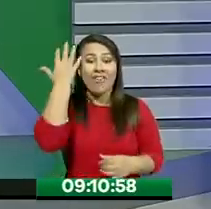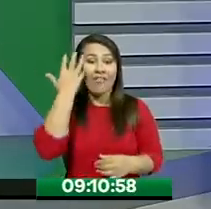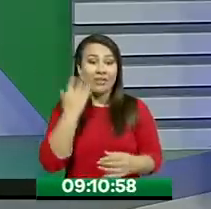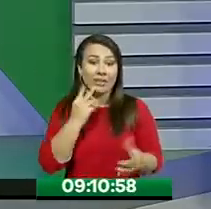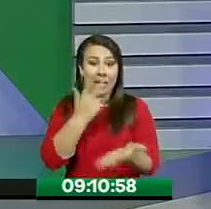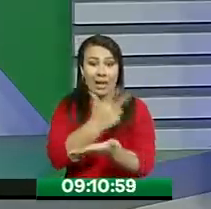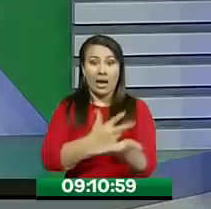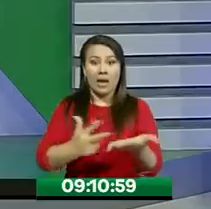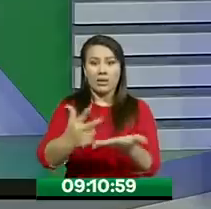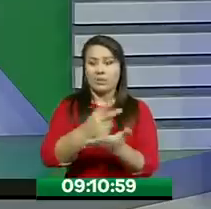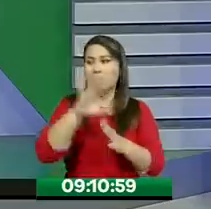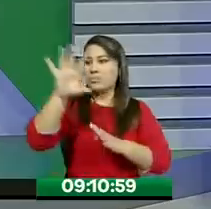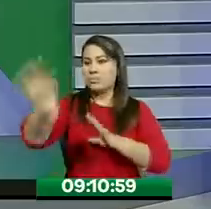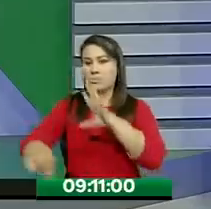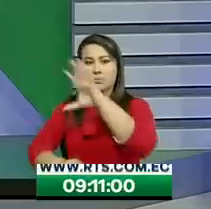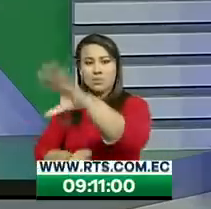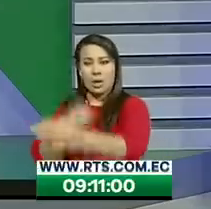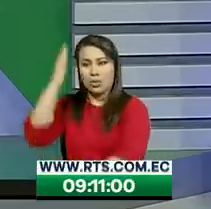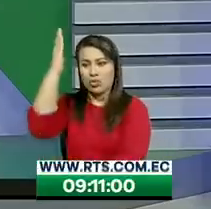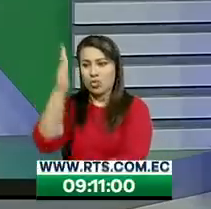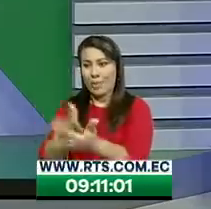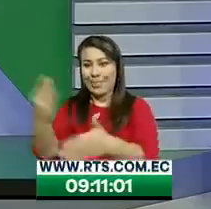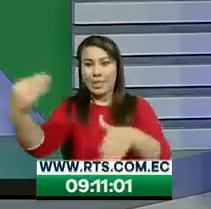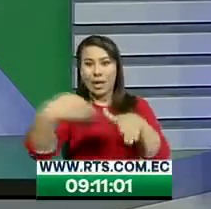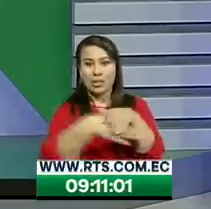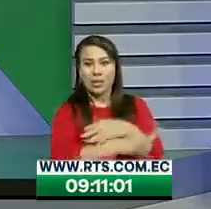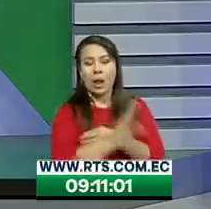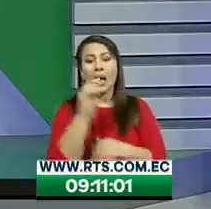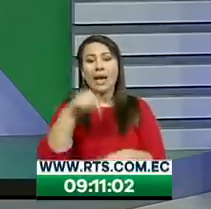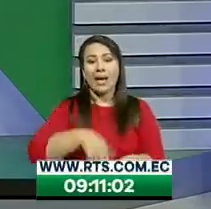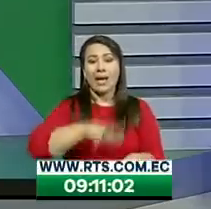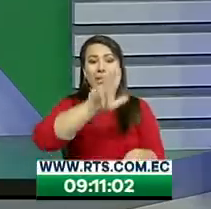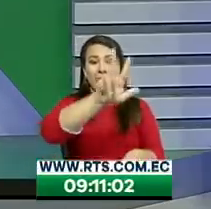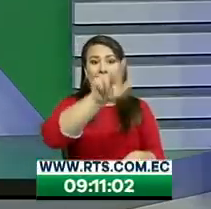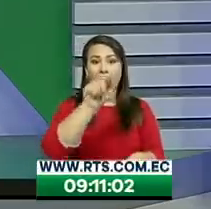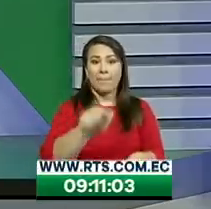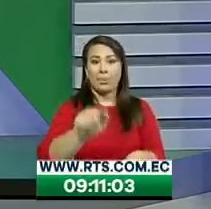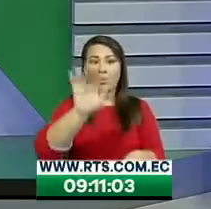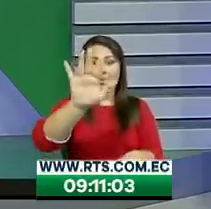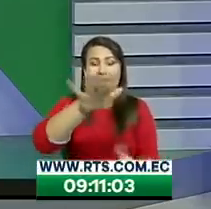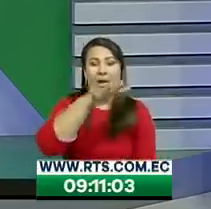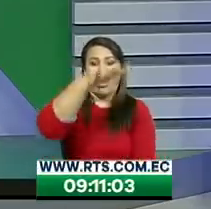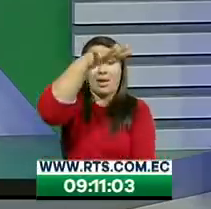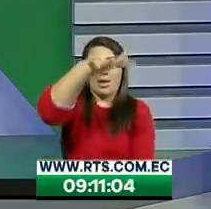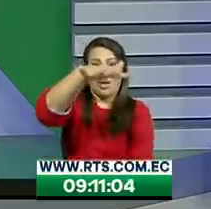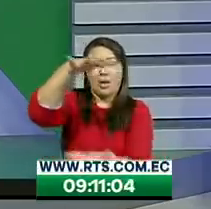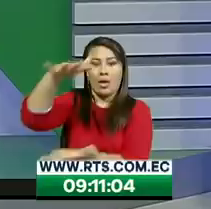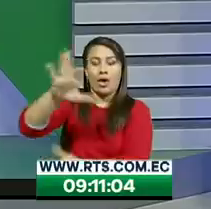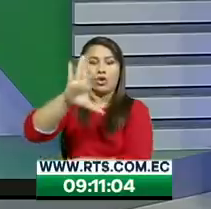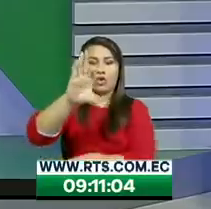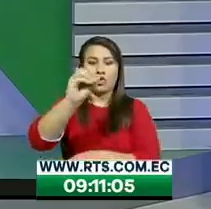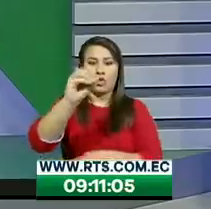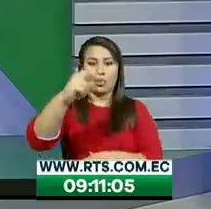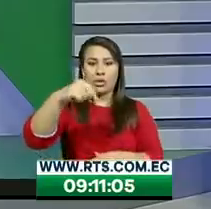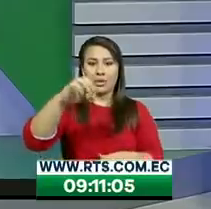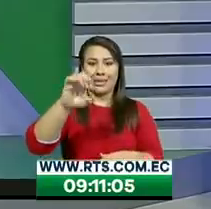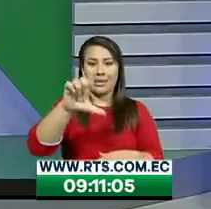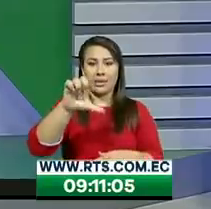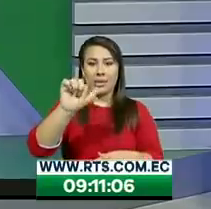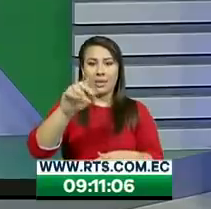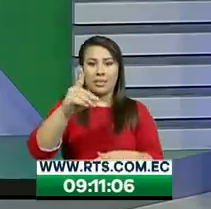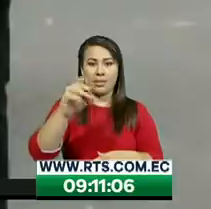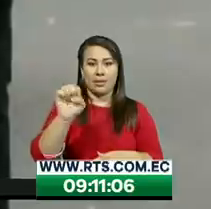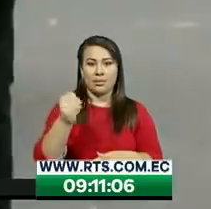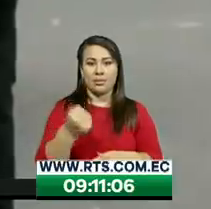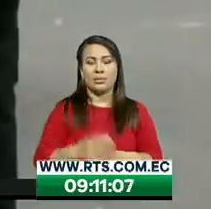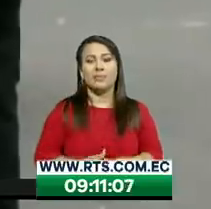Mañana, amables televidentes, y vamos a entrar en contacto, enlazarnos con nuestro compañero y amigo José Morales, que nos tiene información en unos puntos acá en la ciudad